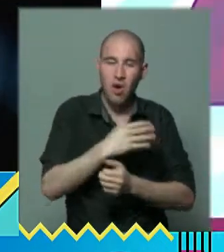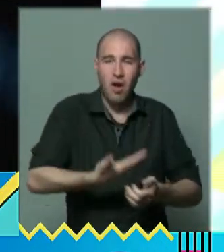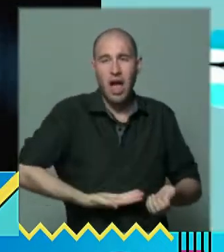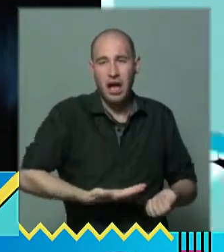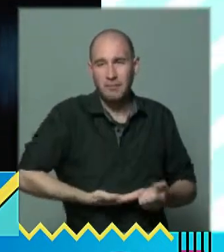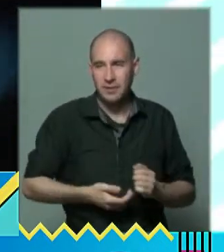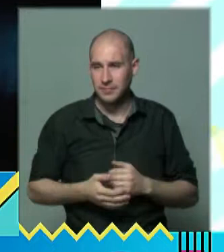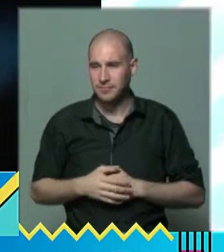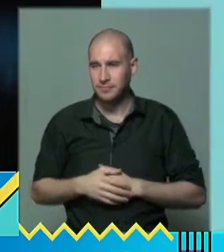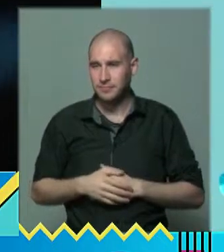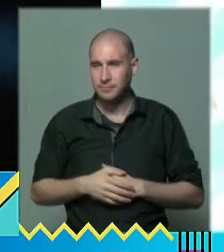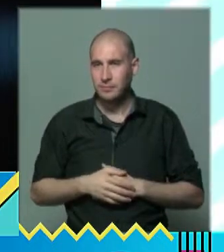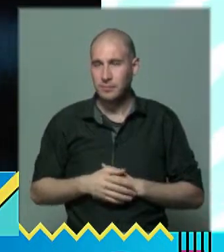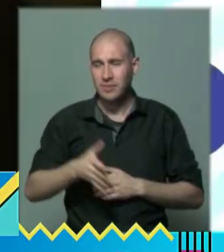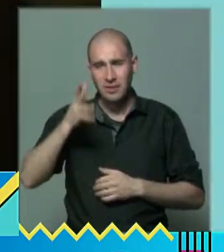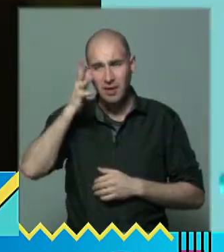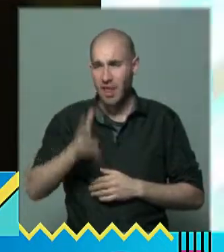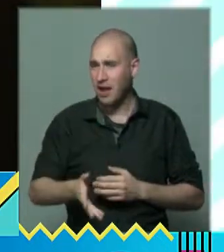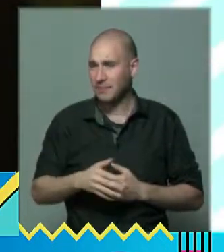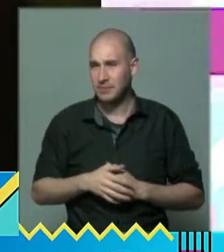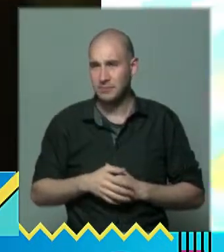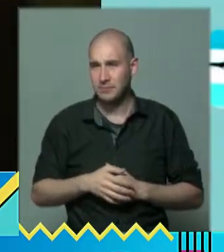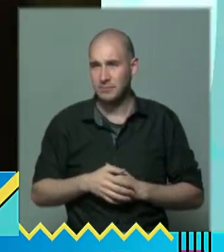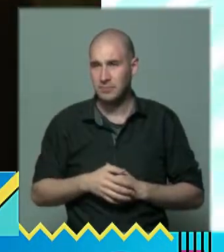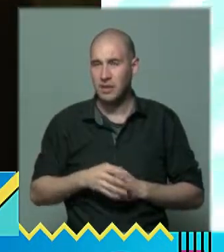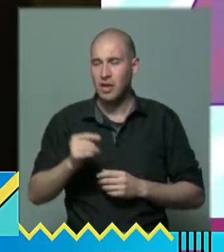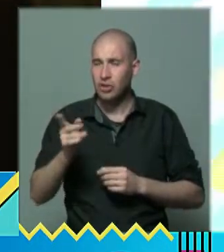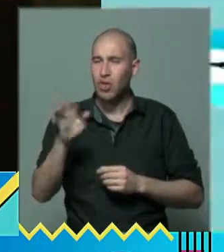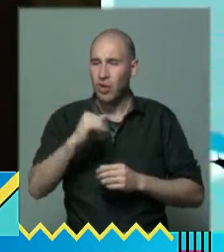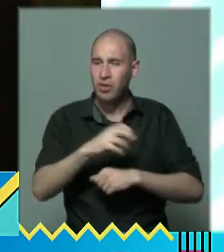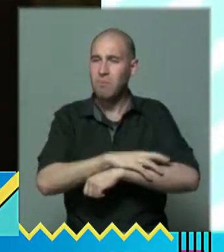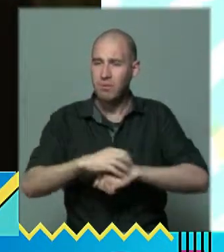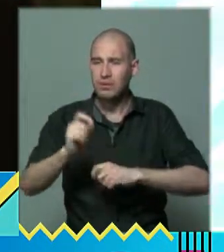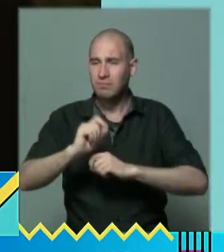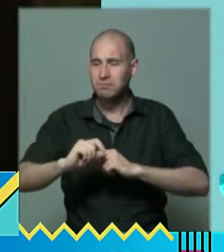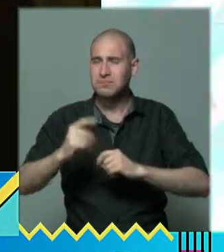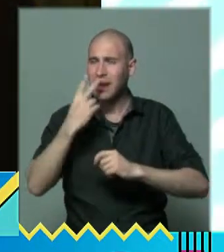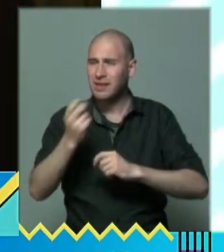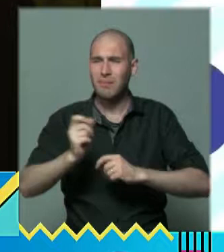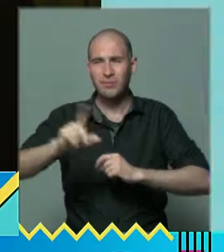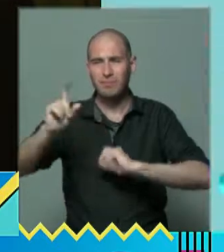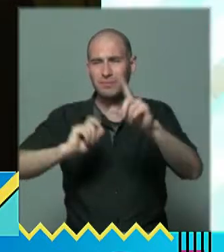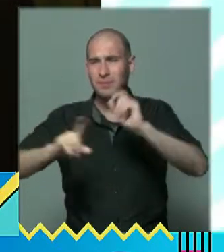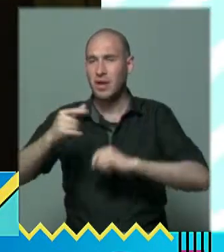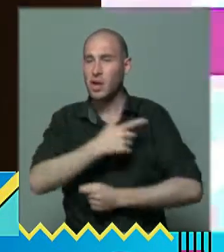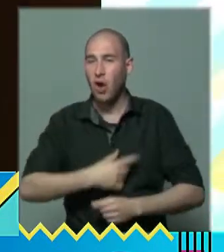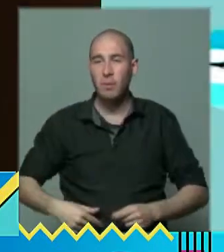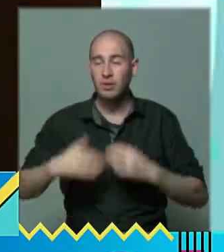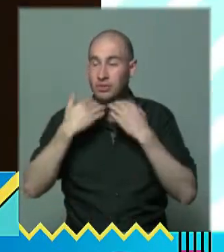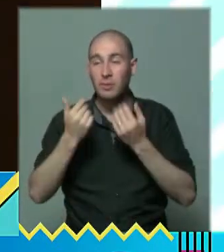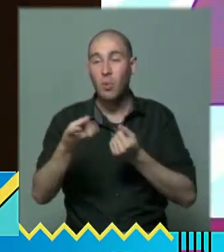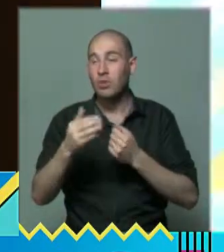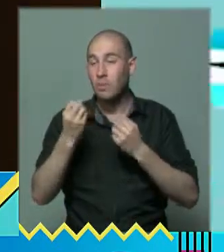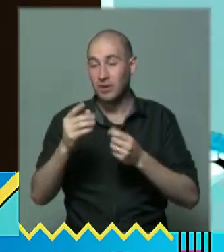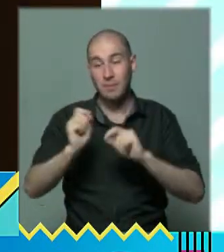hambre. Es gravísimo, día a día aumenta la pobreza energética en nuestro país, que el gobierno no sabe cuánto es porque